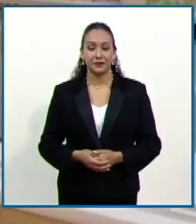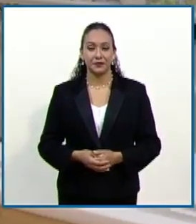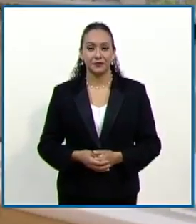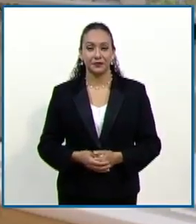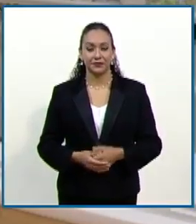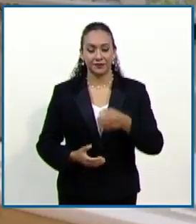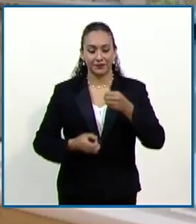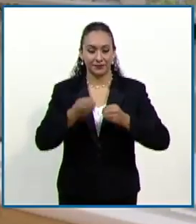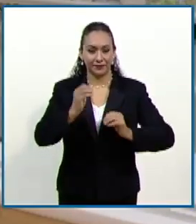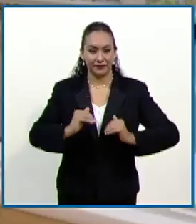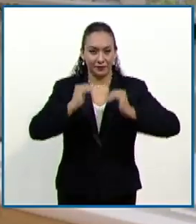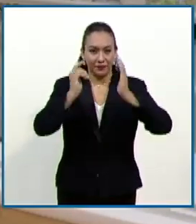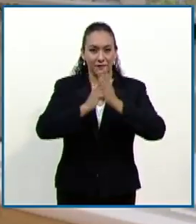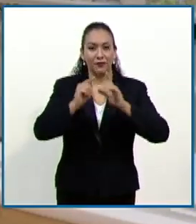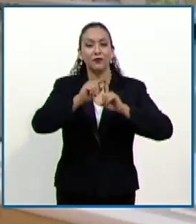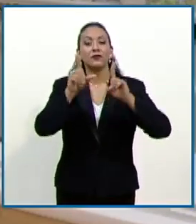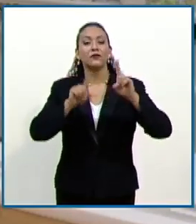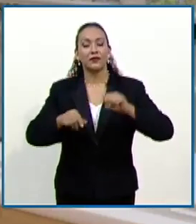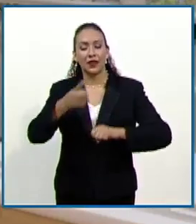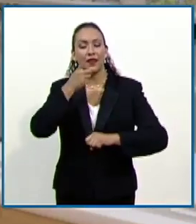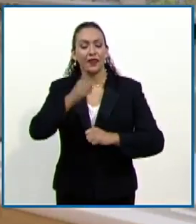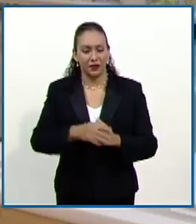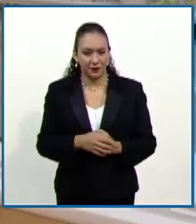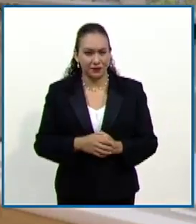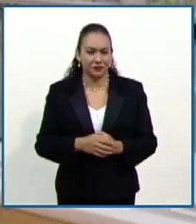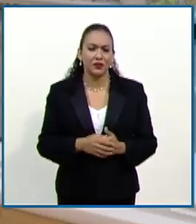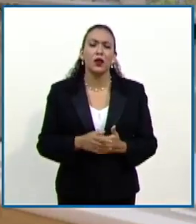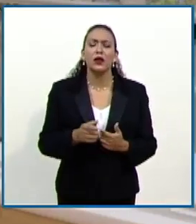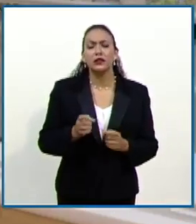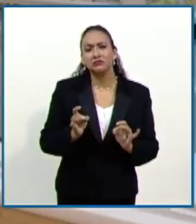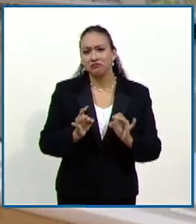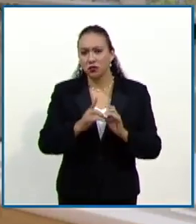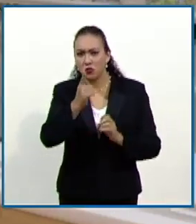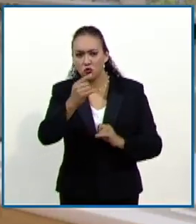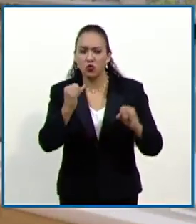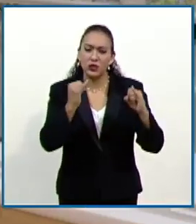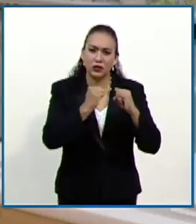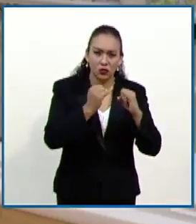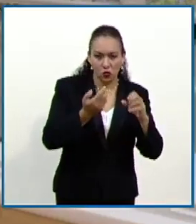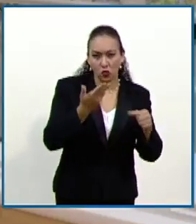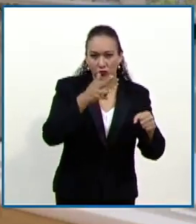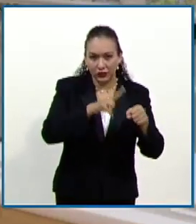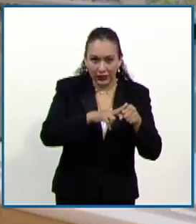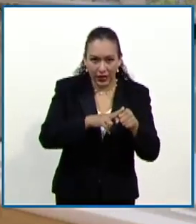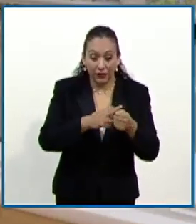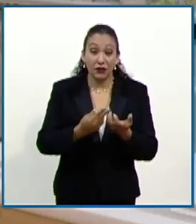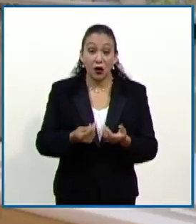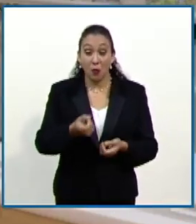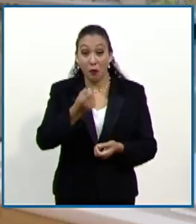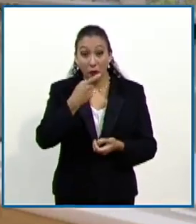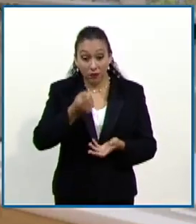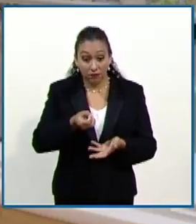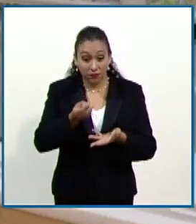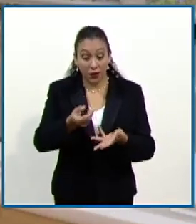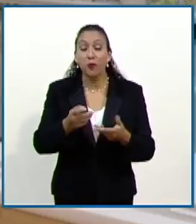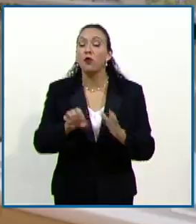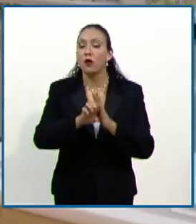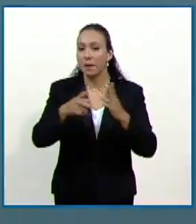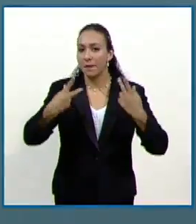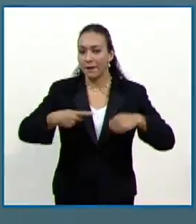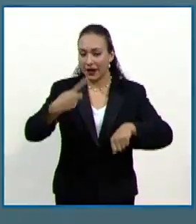La Suprema Corte estableció que cuando una institución pública de salud no suministra un tratamiento retroviral a pacientes